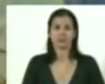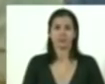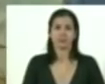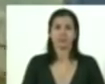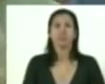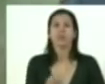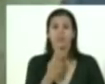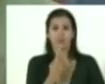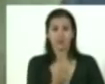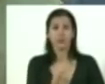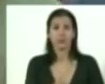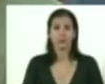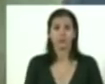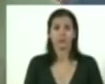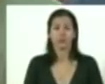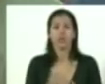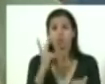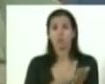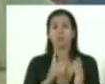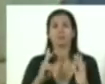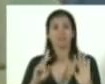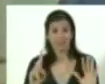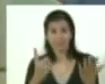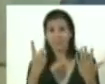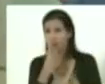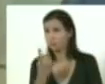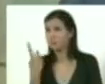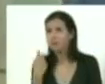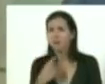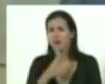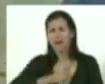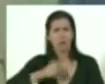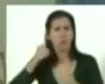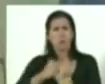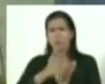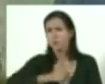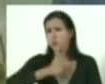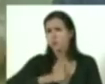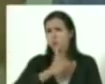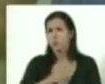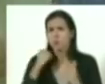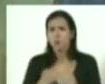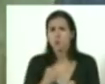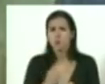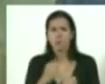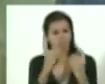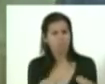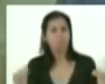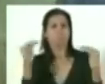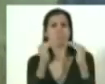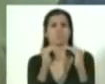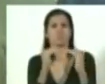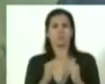ha dicho que el 2016 fue el año de la resistencia, de la dignidad